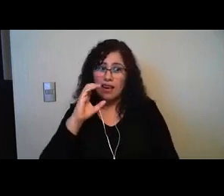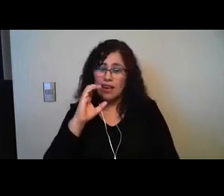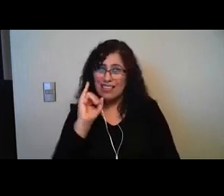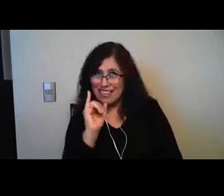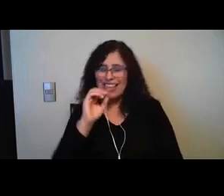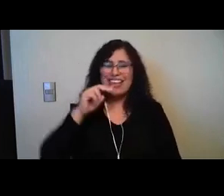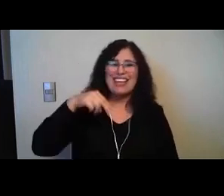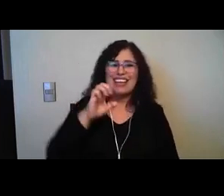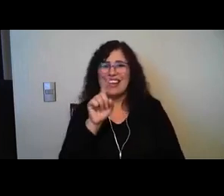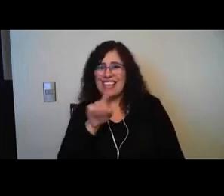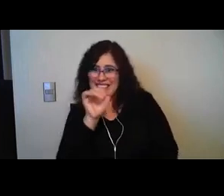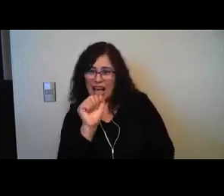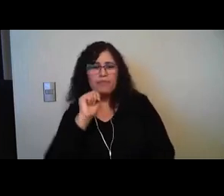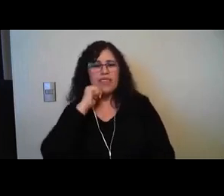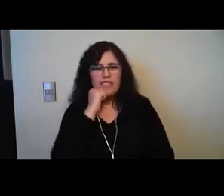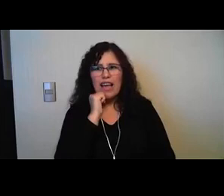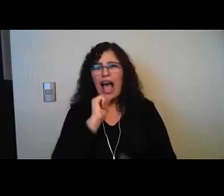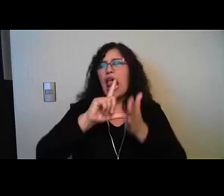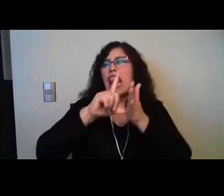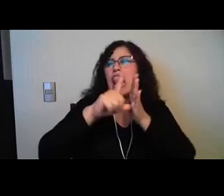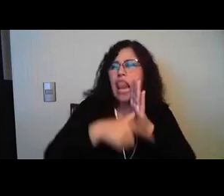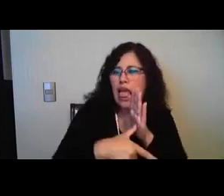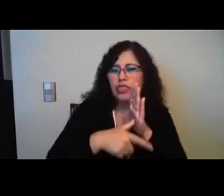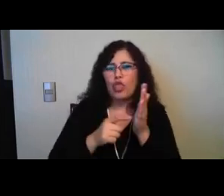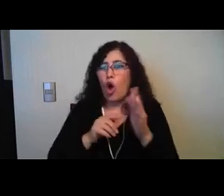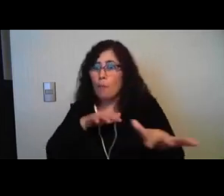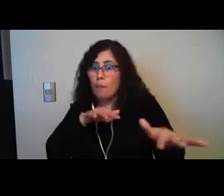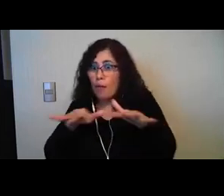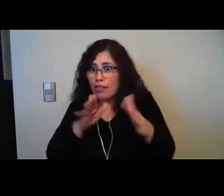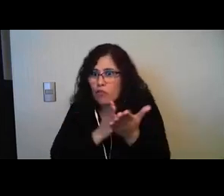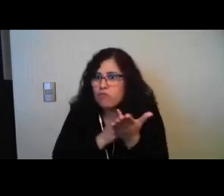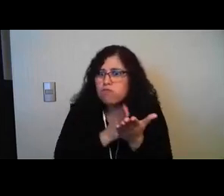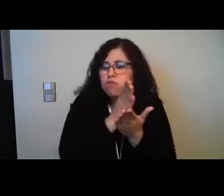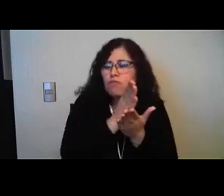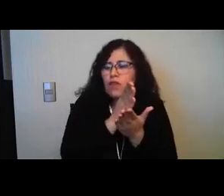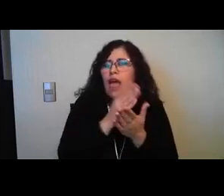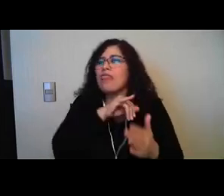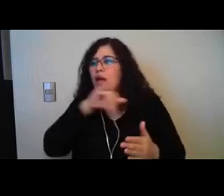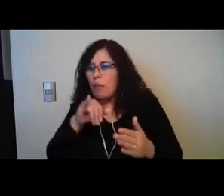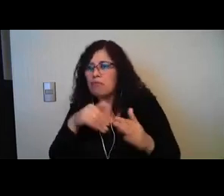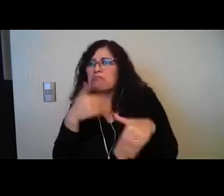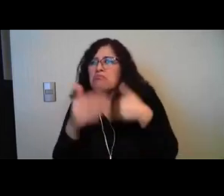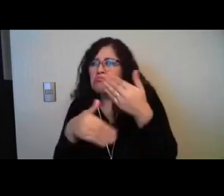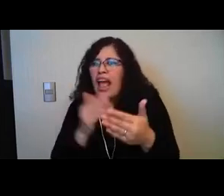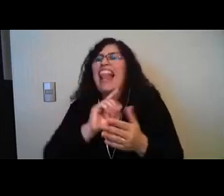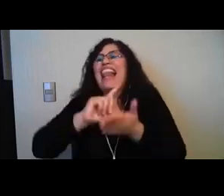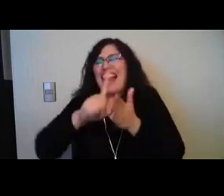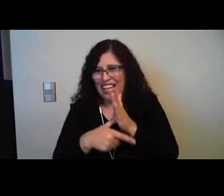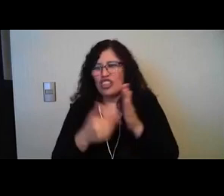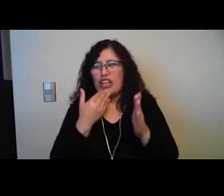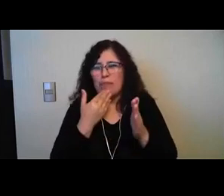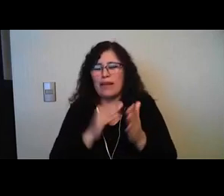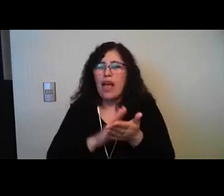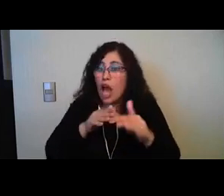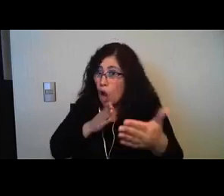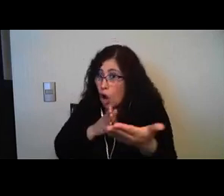una lentitud en el inicio y en la realización de los movimientos, ¿ya? Entonces, las personas con Parkinson inician movimientos